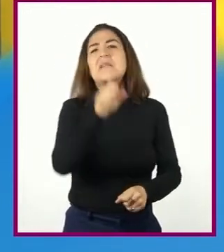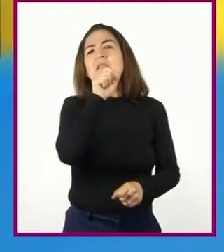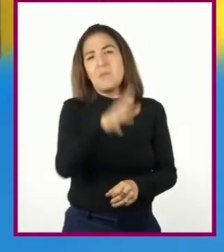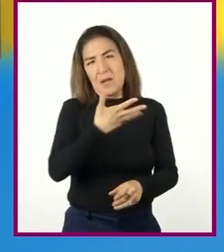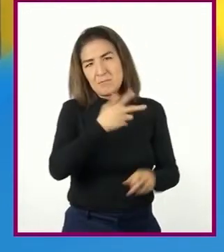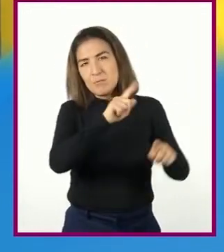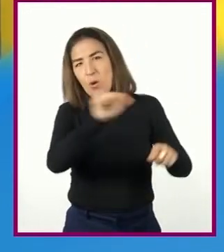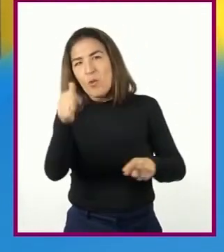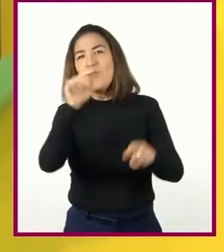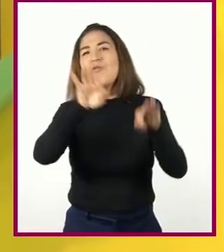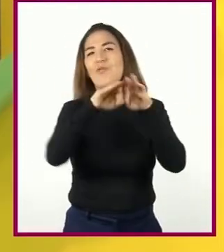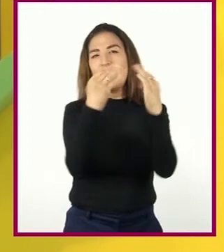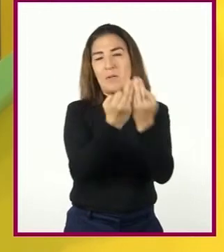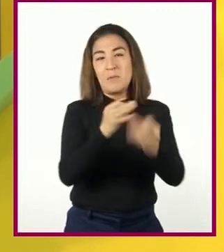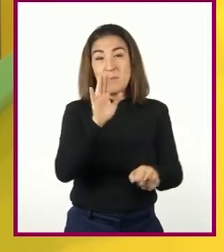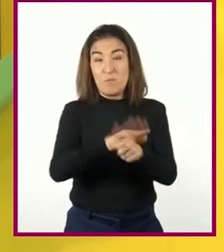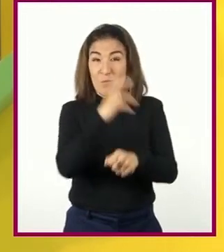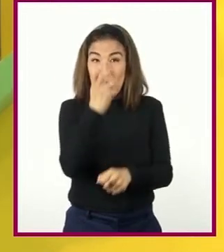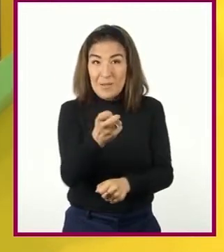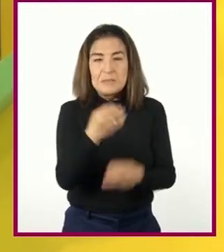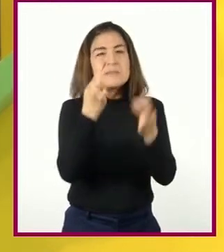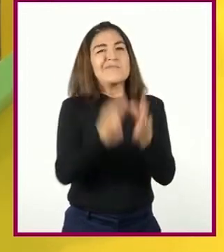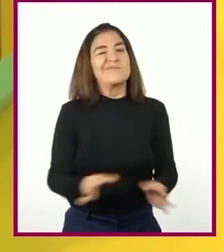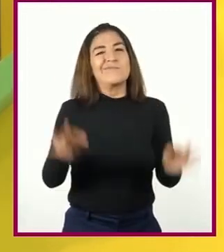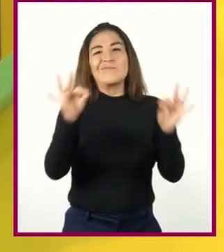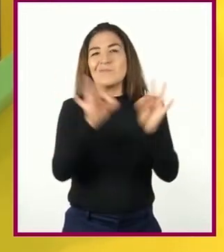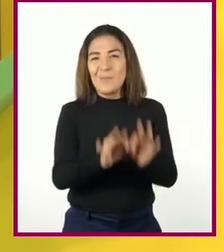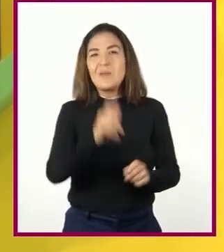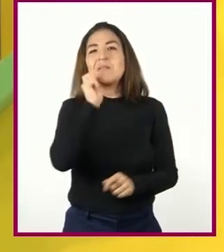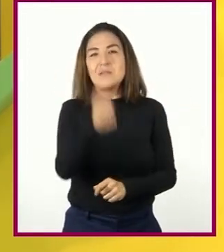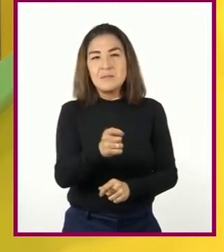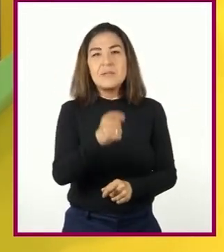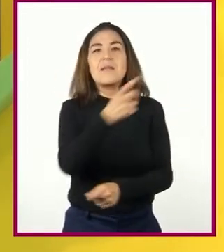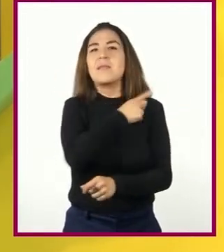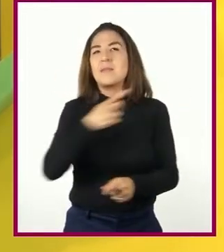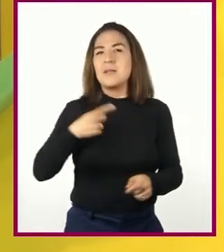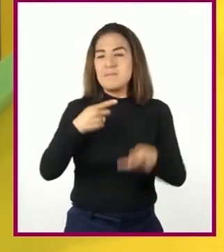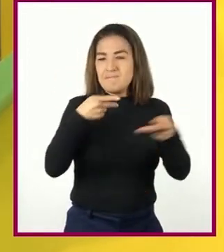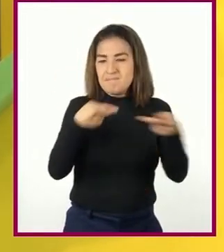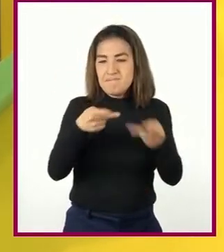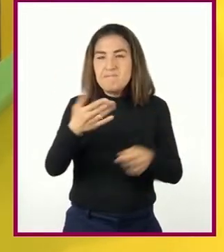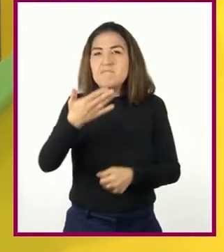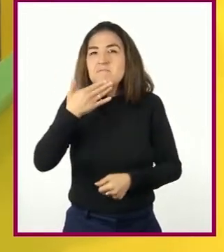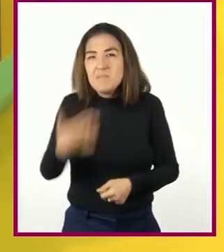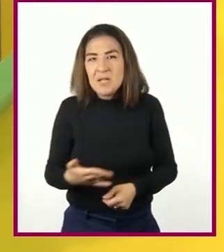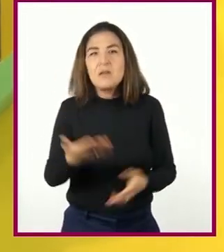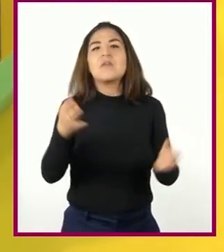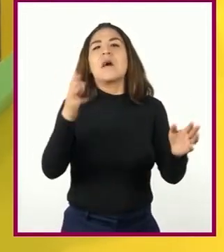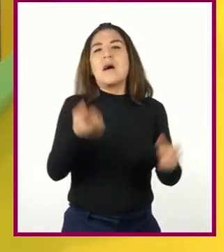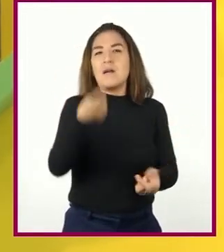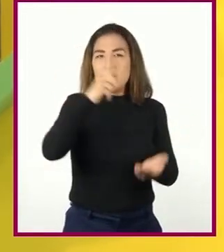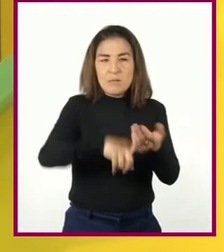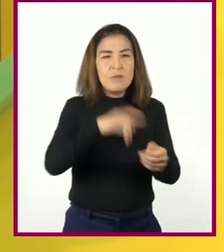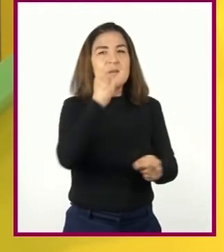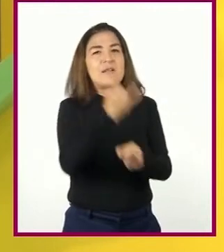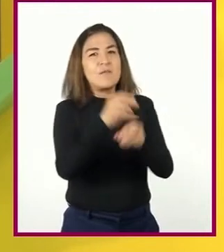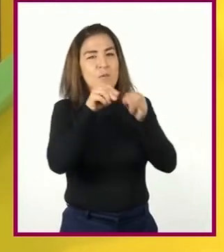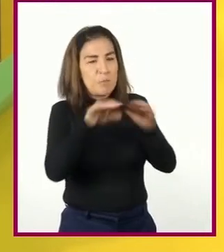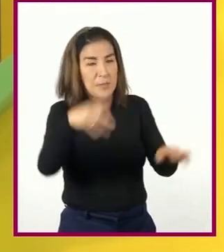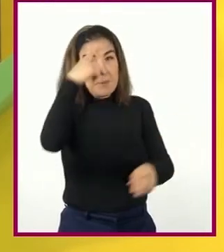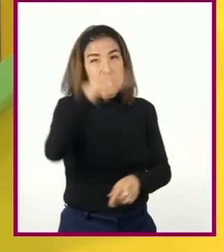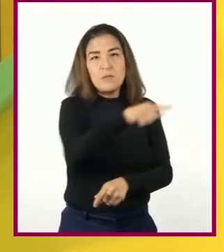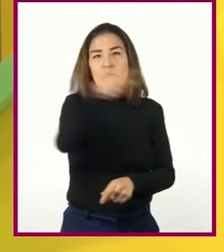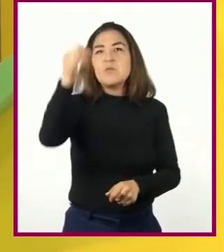formas. Por eso, es muy importante estar bien preparadas y preparados, contar con información para conocer